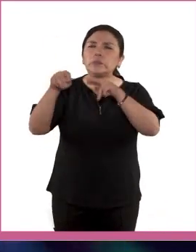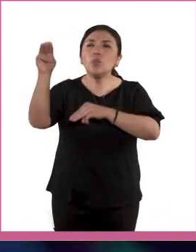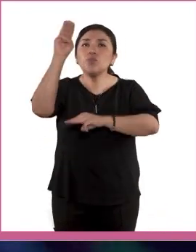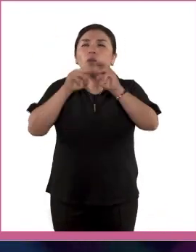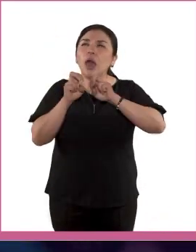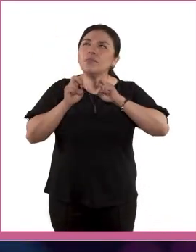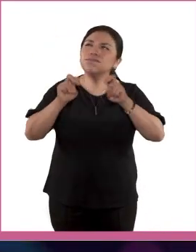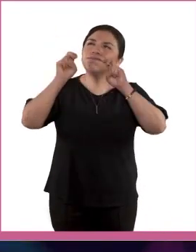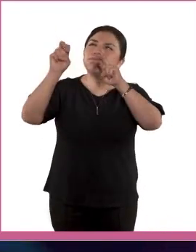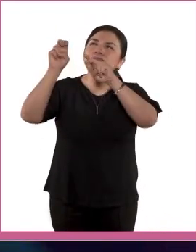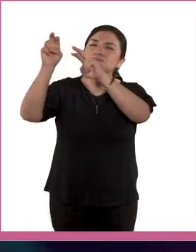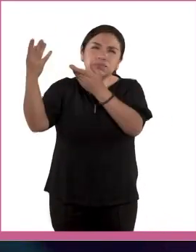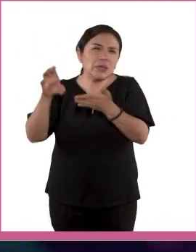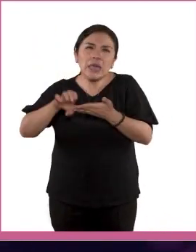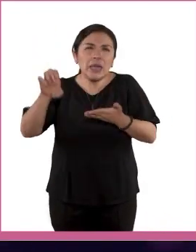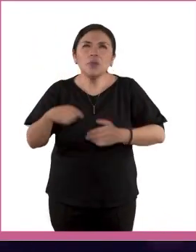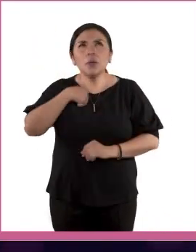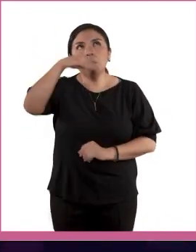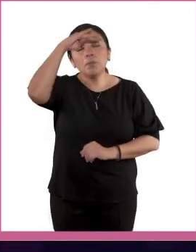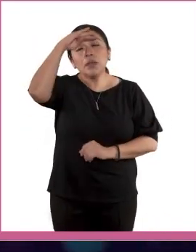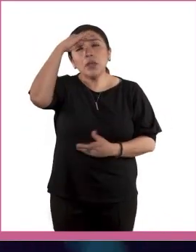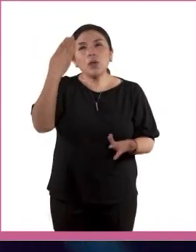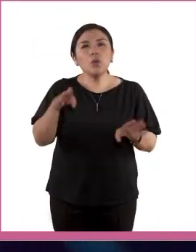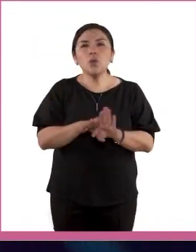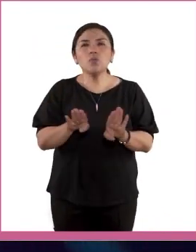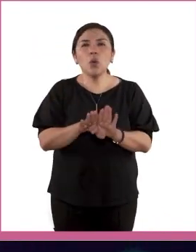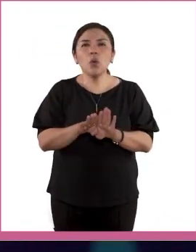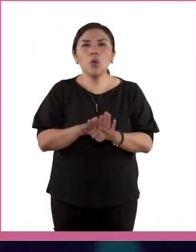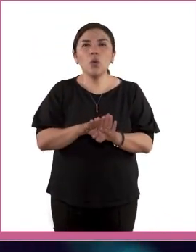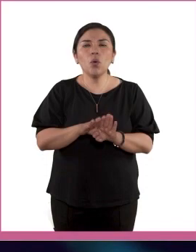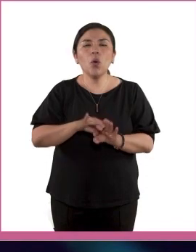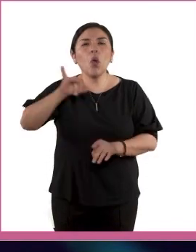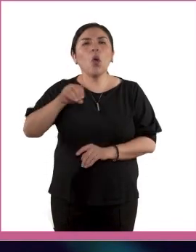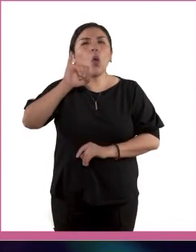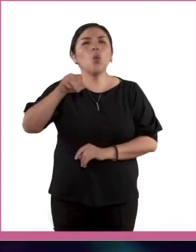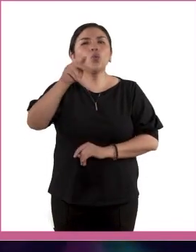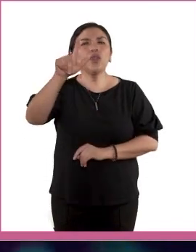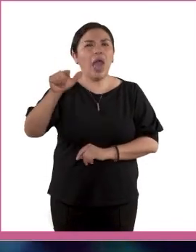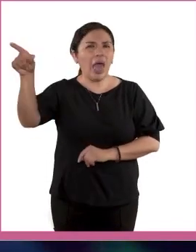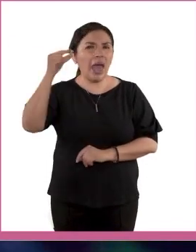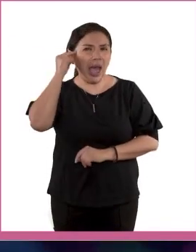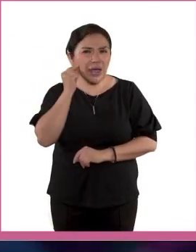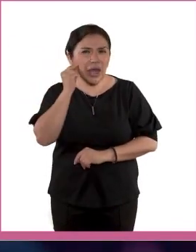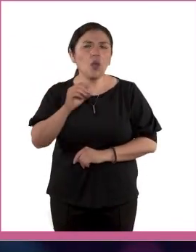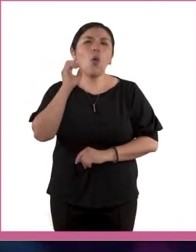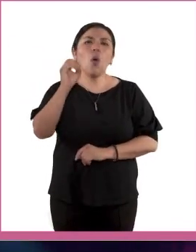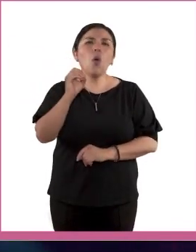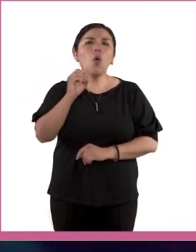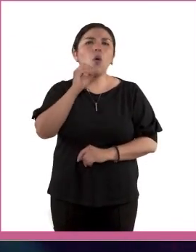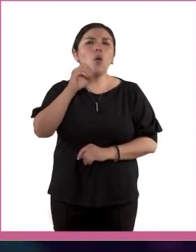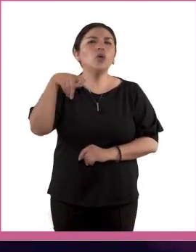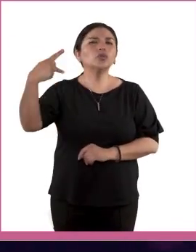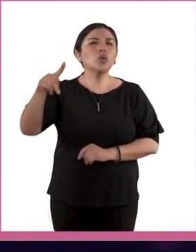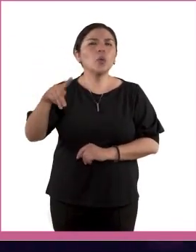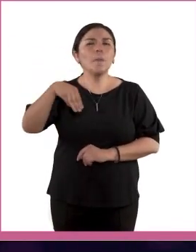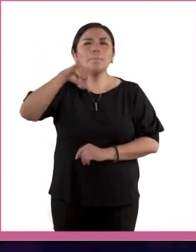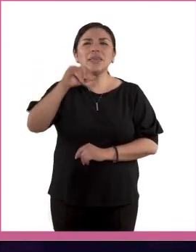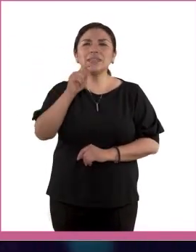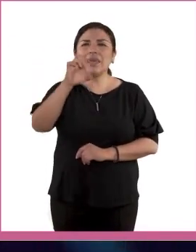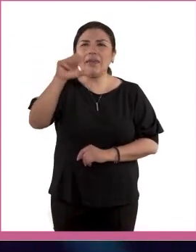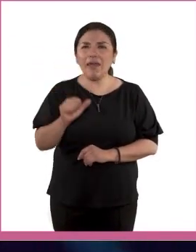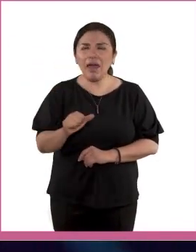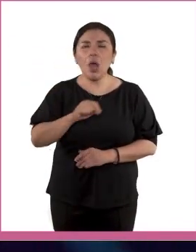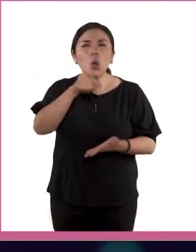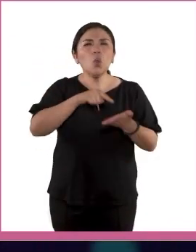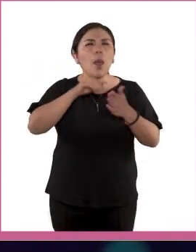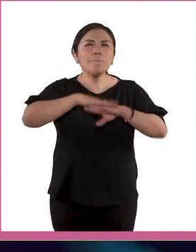plena sierra, por ejemplo. Estoy pensando, no sé, en Putla, Guerrero, o en la zona de la